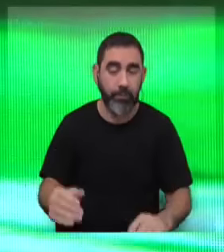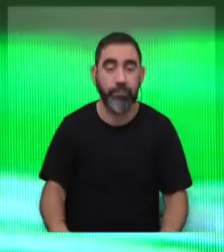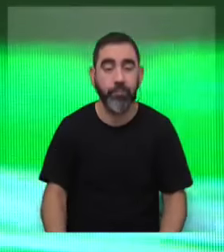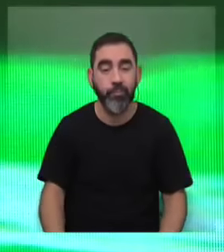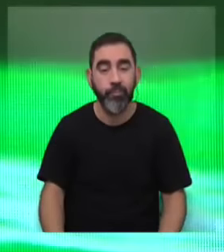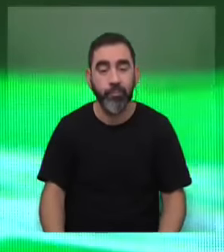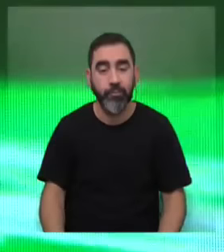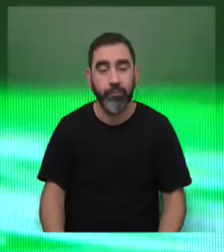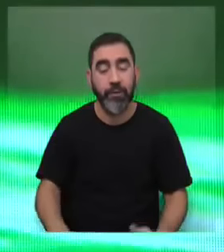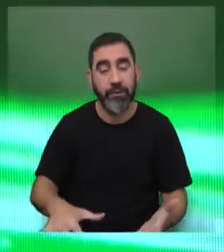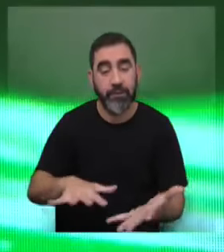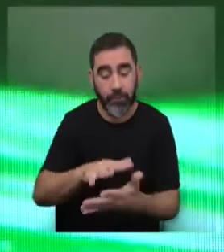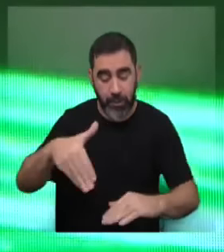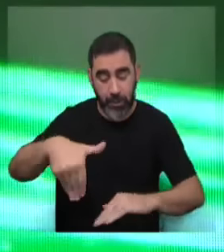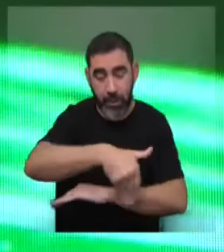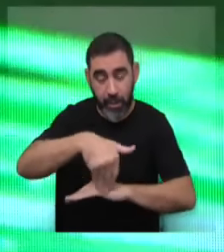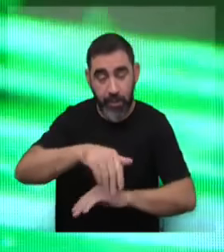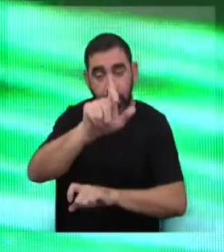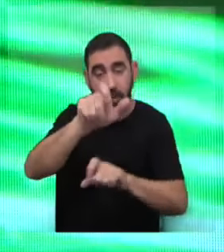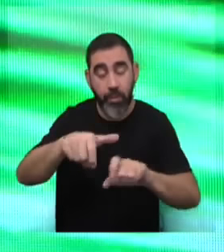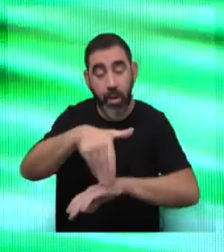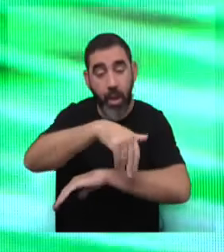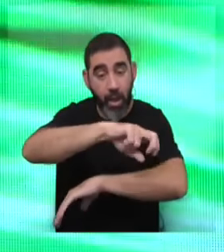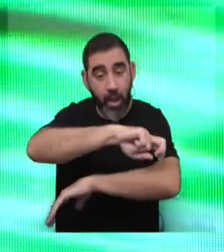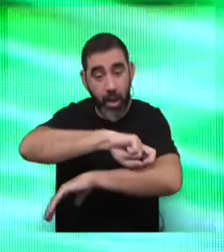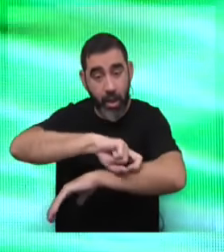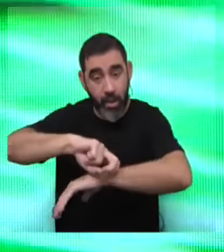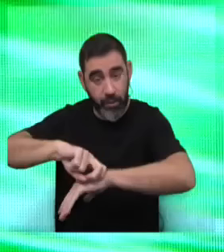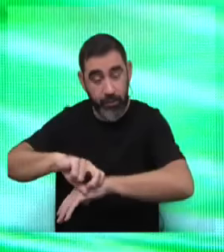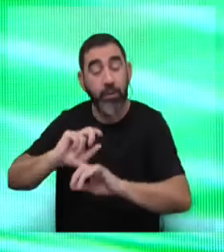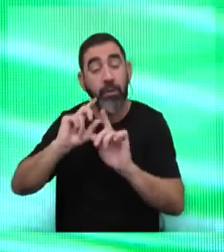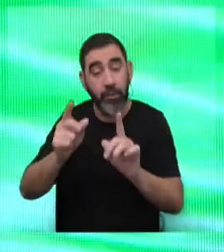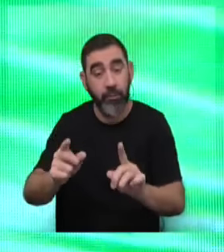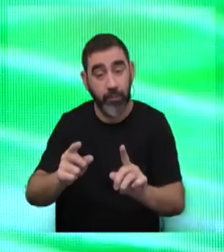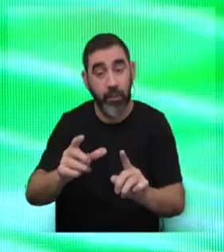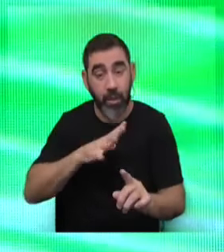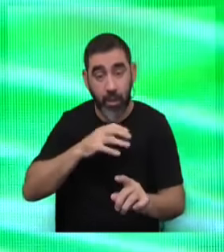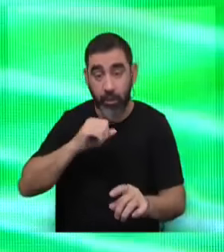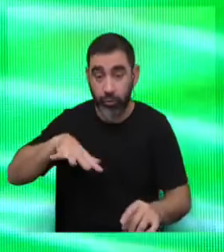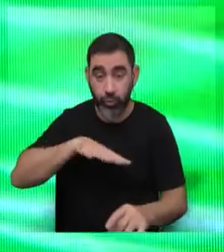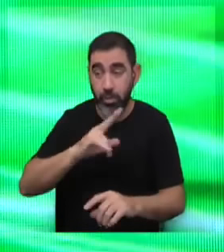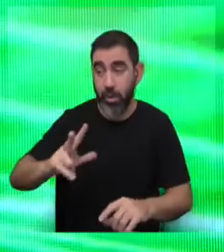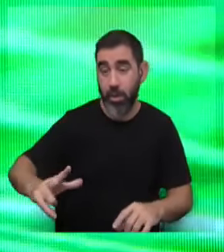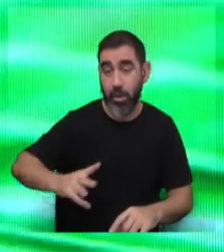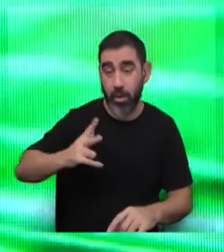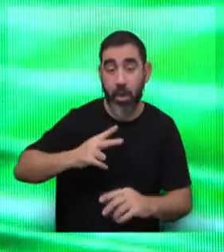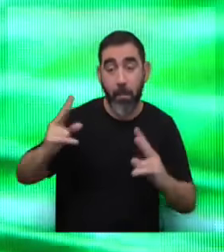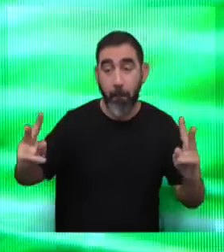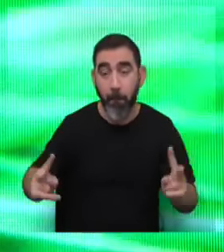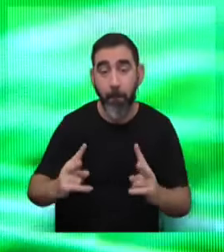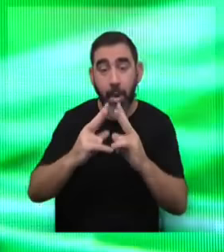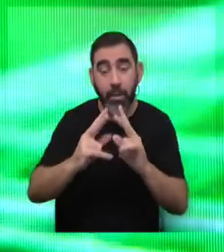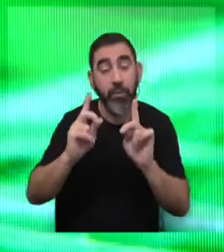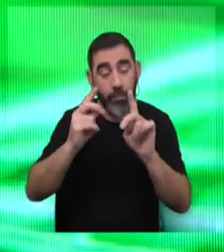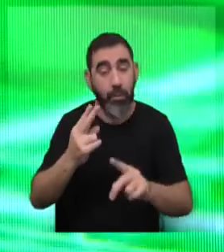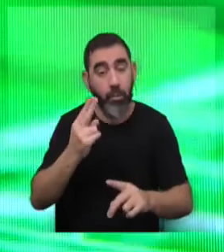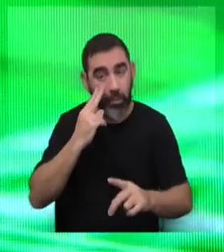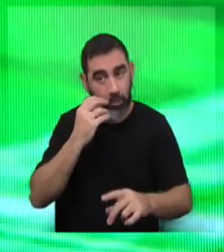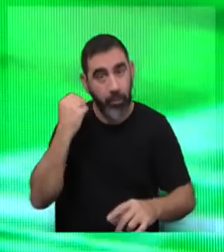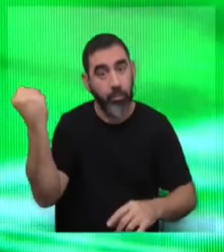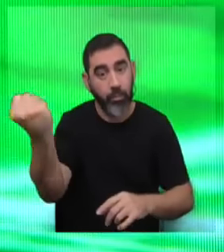las situaciones de calle las personas que viven en la calle que también están presentes en sociedades ricas no París tiene un problema muy